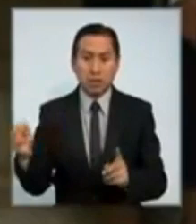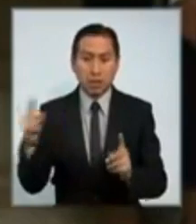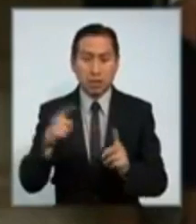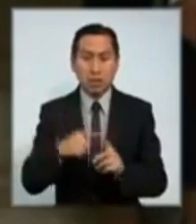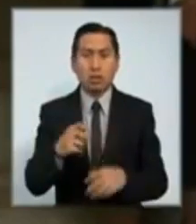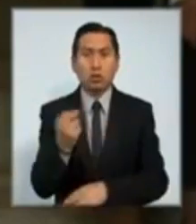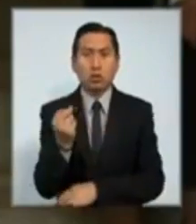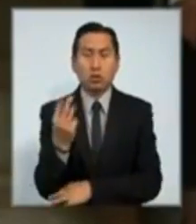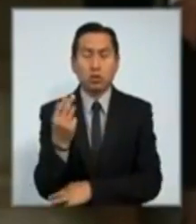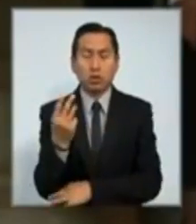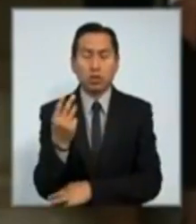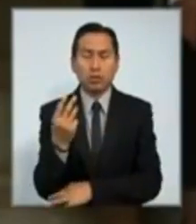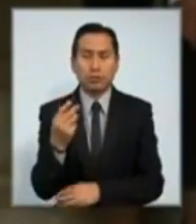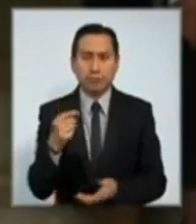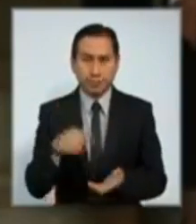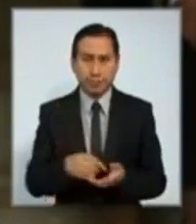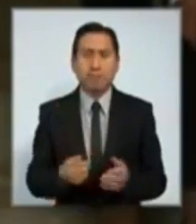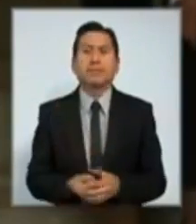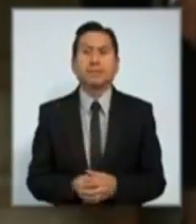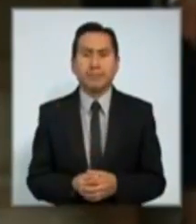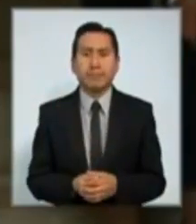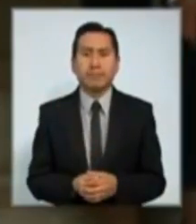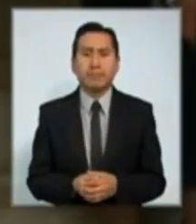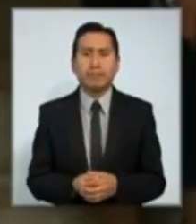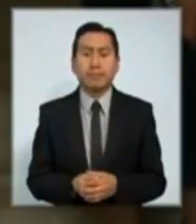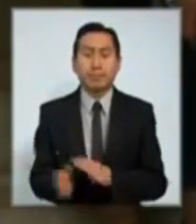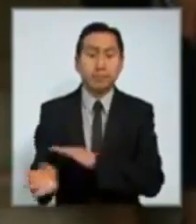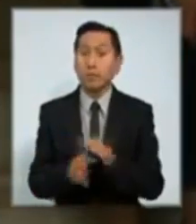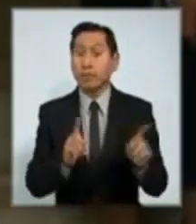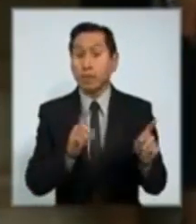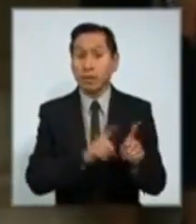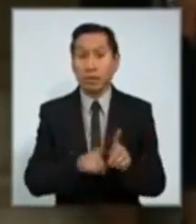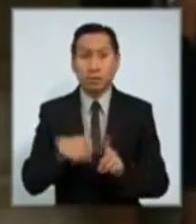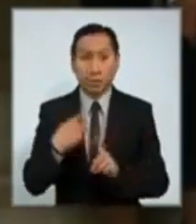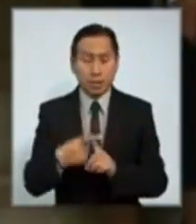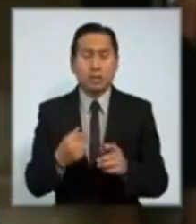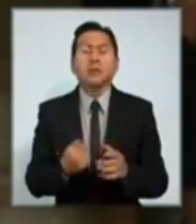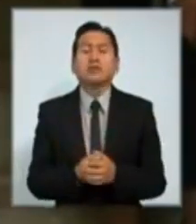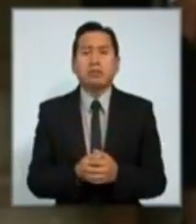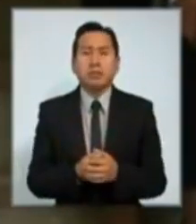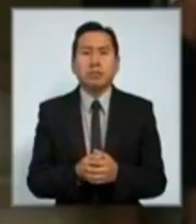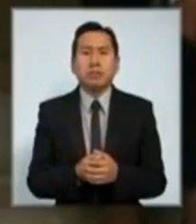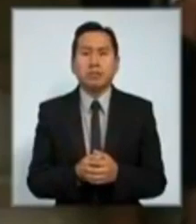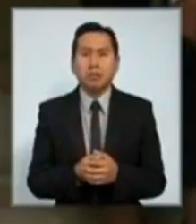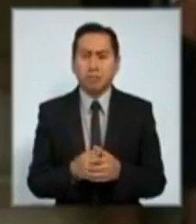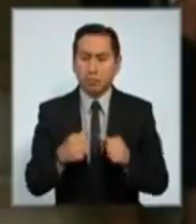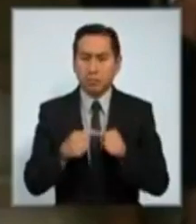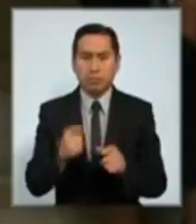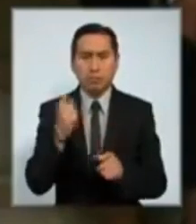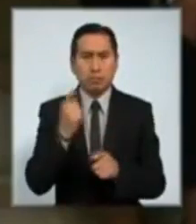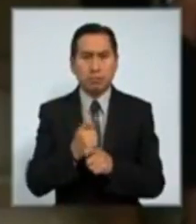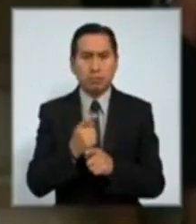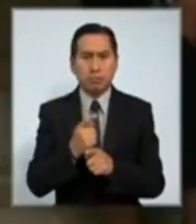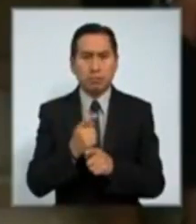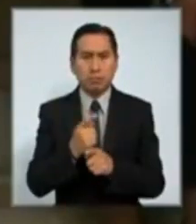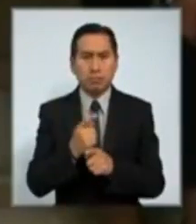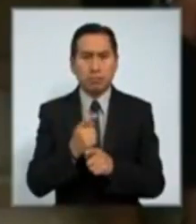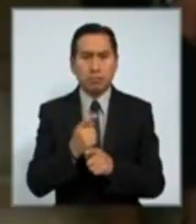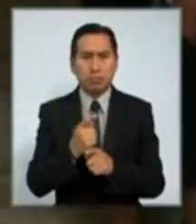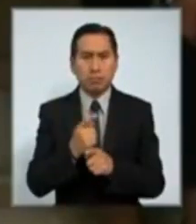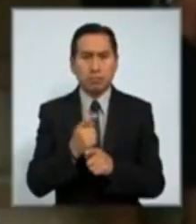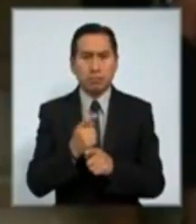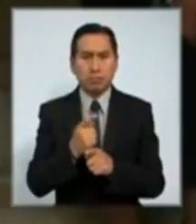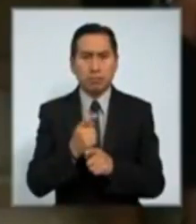las 12 del mediodía. Al mismo tiempo, quedan vigentes las siguientes